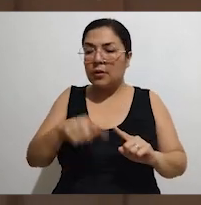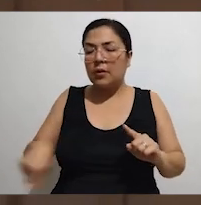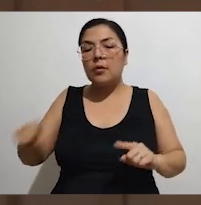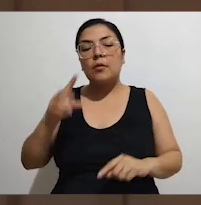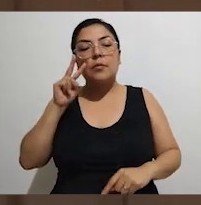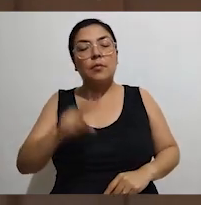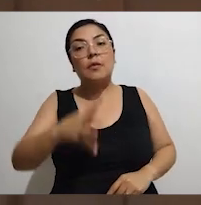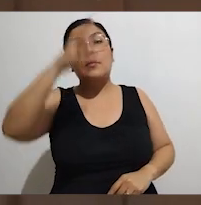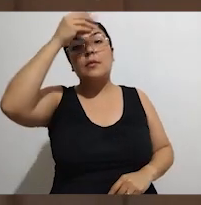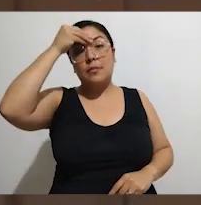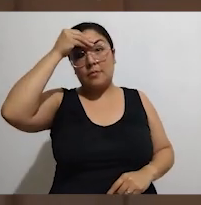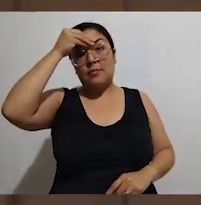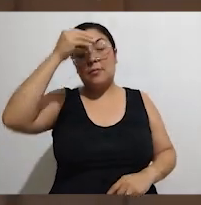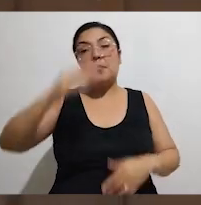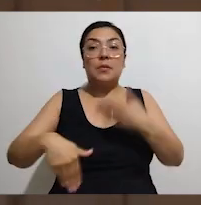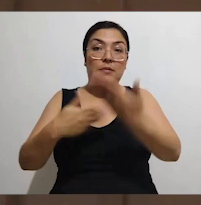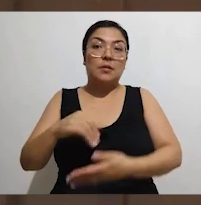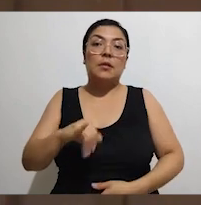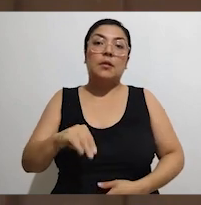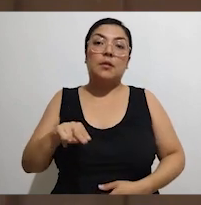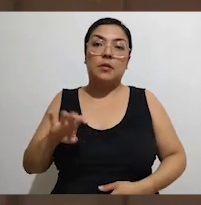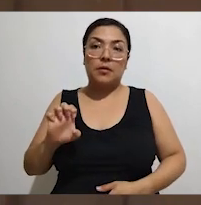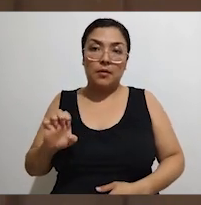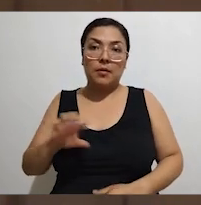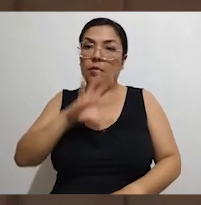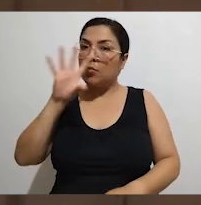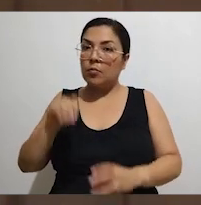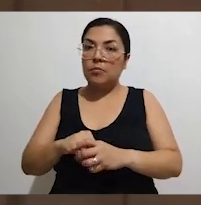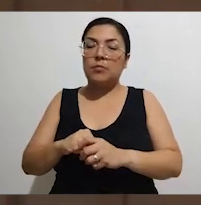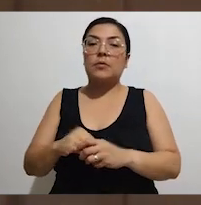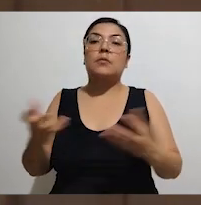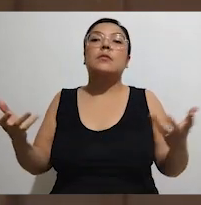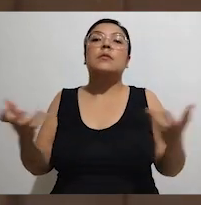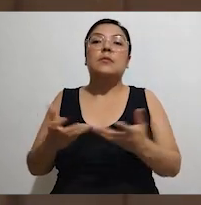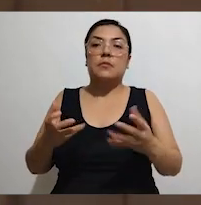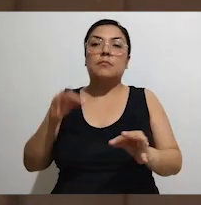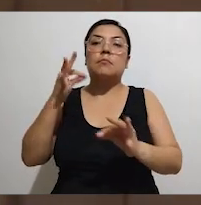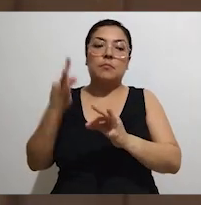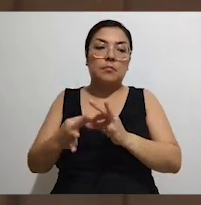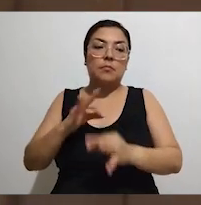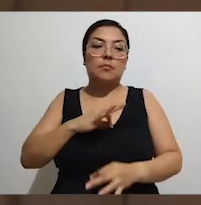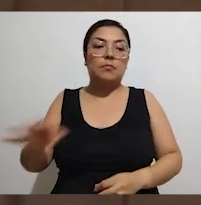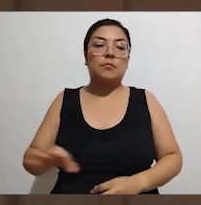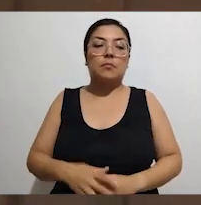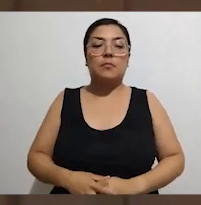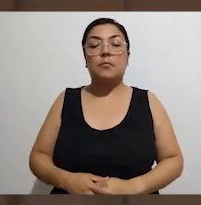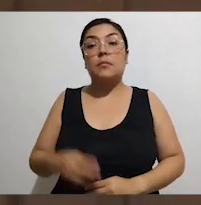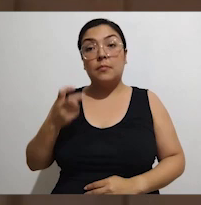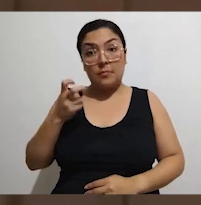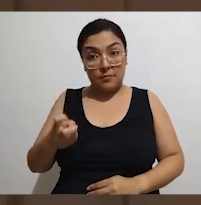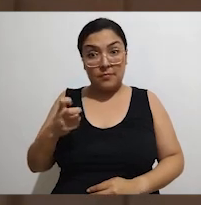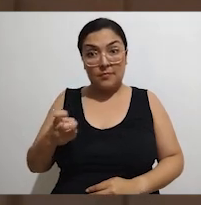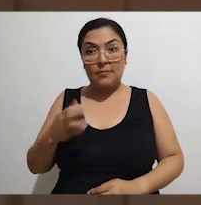que se conoce como el Sistema Nacional Electoral, es decir, el conjunto de instituciones encabezadas por el Instituto Nacional